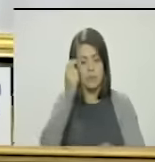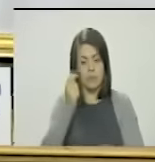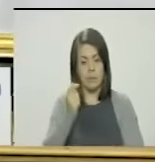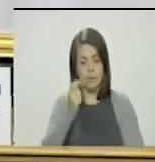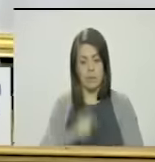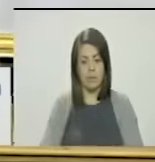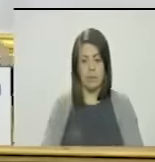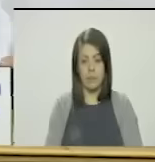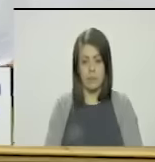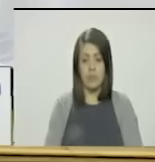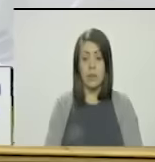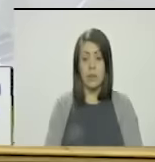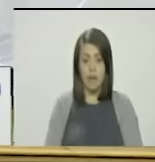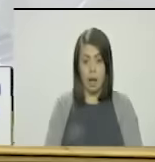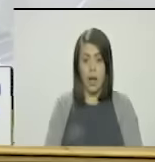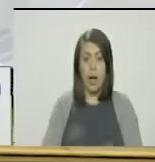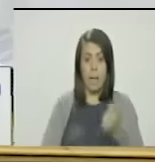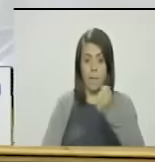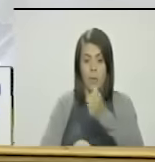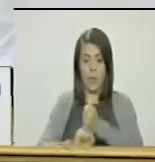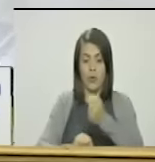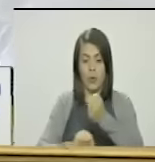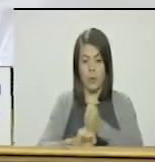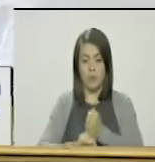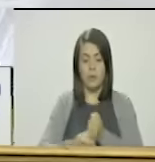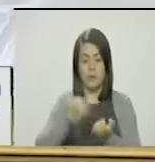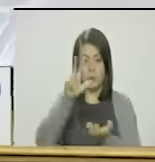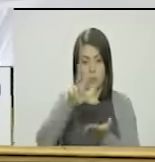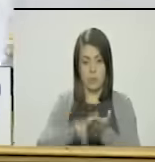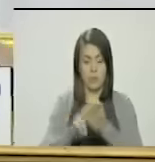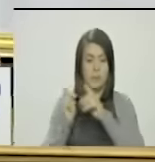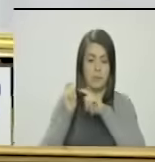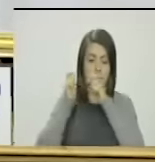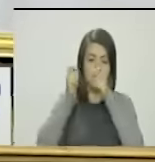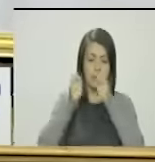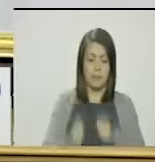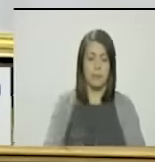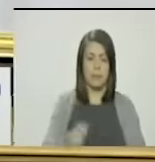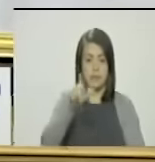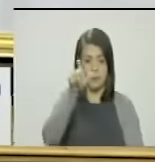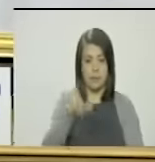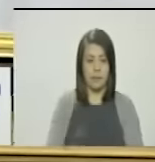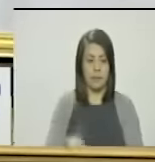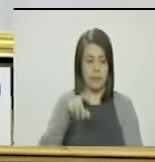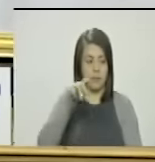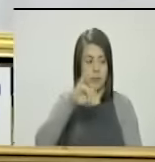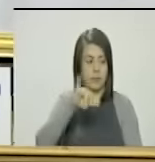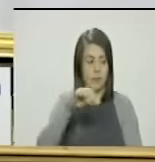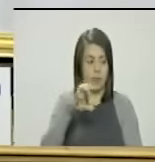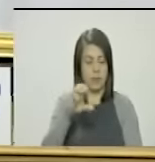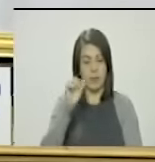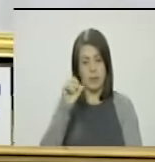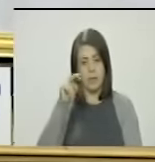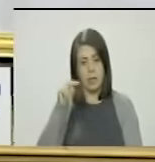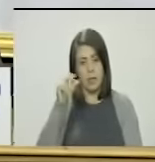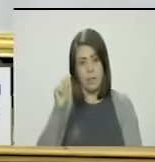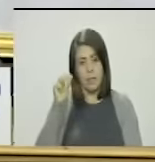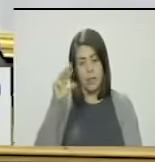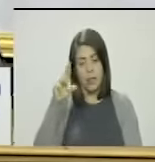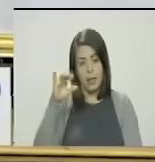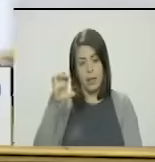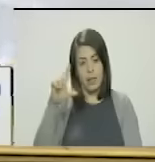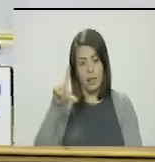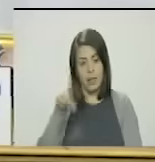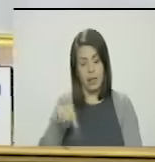y los honorables diputados que estén a favor de aprobar la designación de la ciudadana Yanmariel